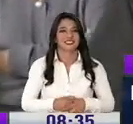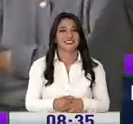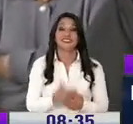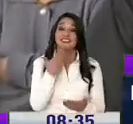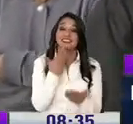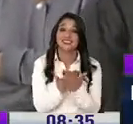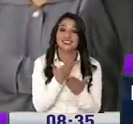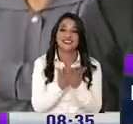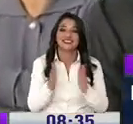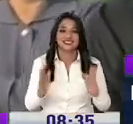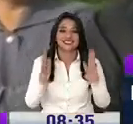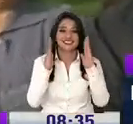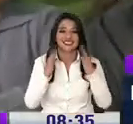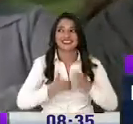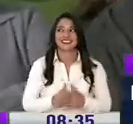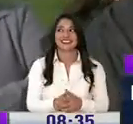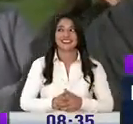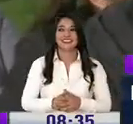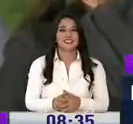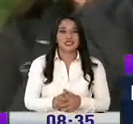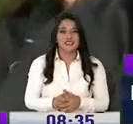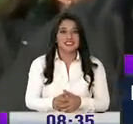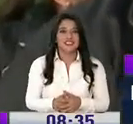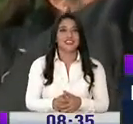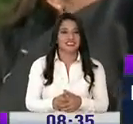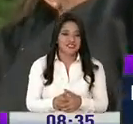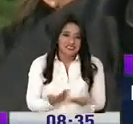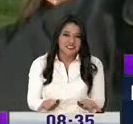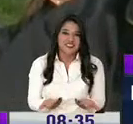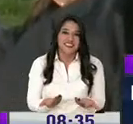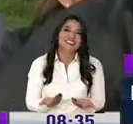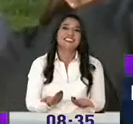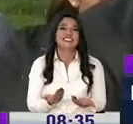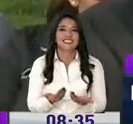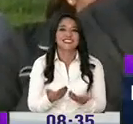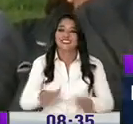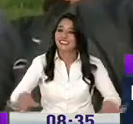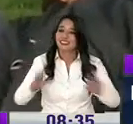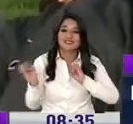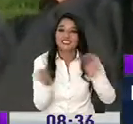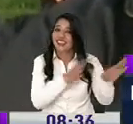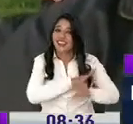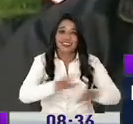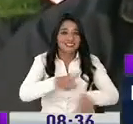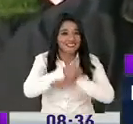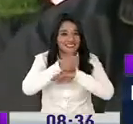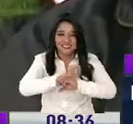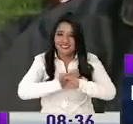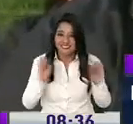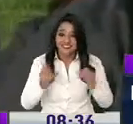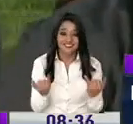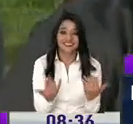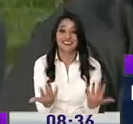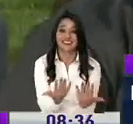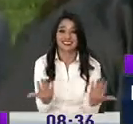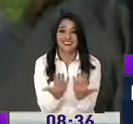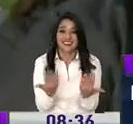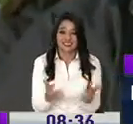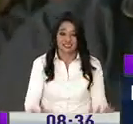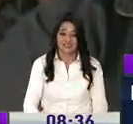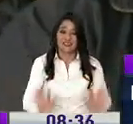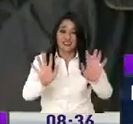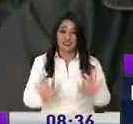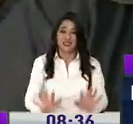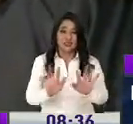gracias de antemano, pues sí, como usted mencionaba, pues esto es tierra de nadie prácticamente, la hierba tenemos totalmente crecida,